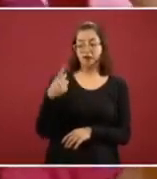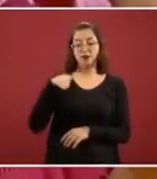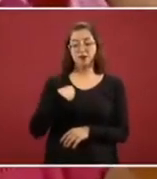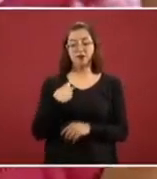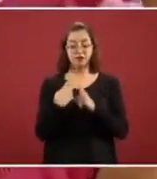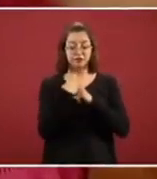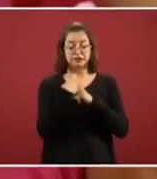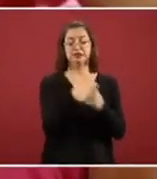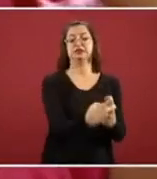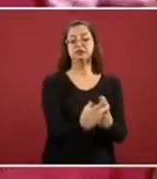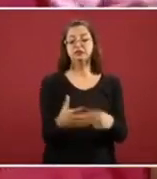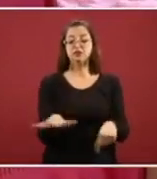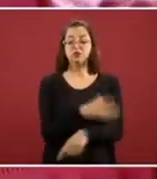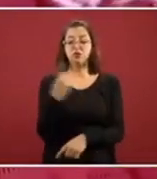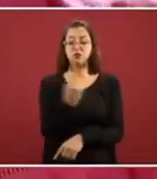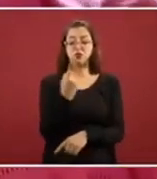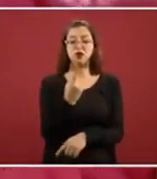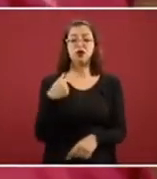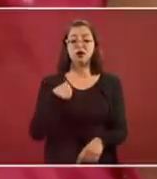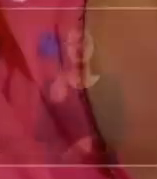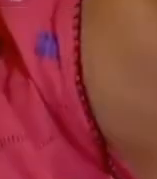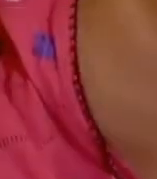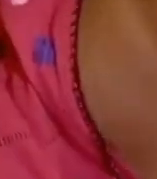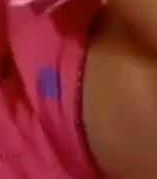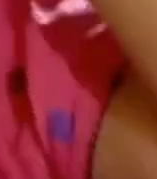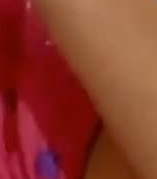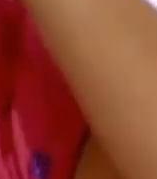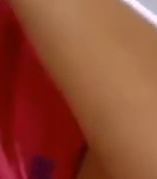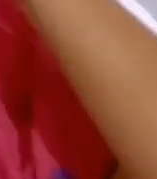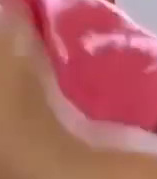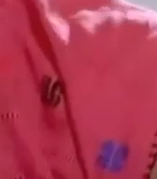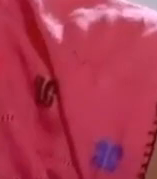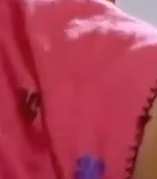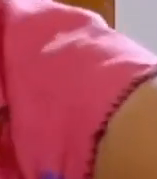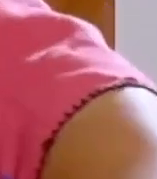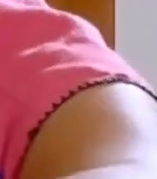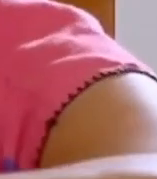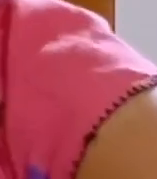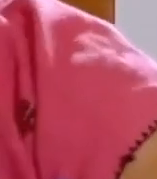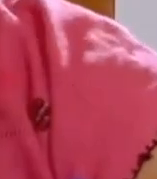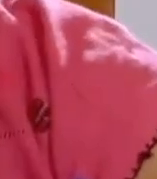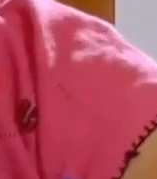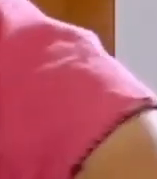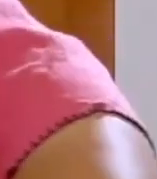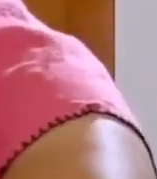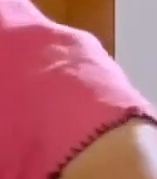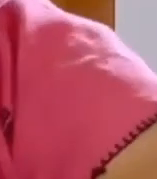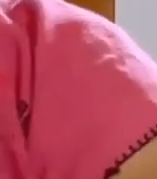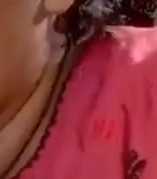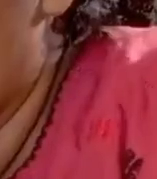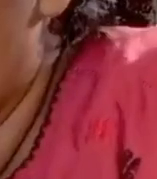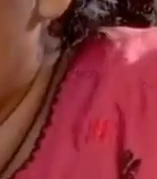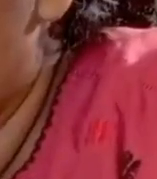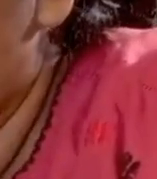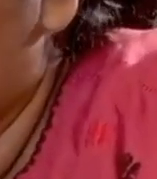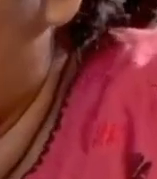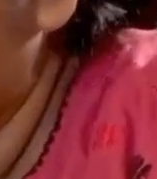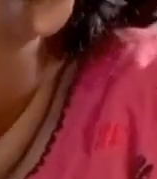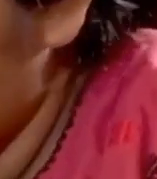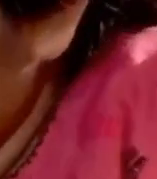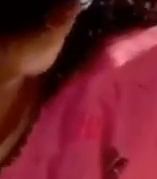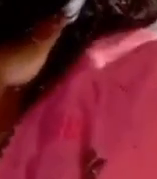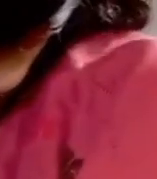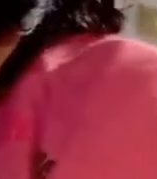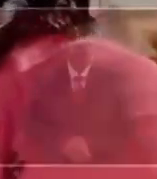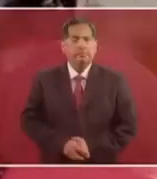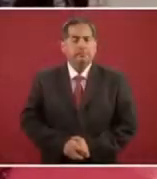ponen en la pistola y me agarran de cabello y me suben en el carro. Y de ahí nos